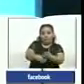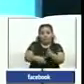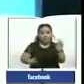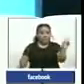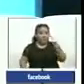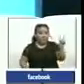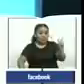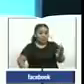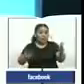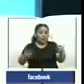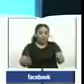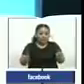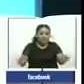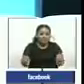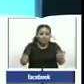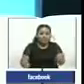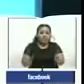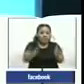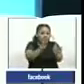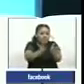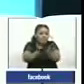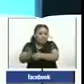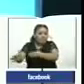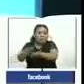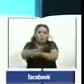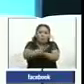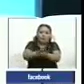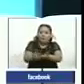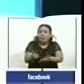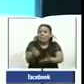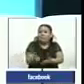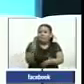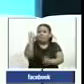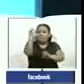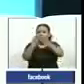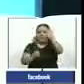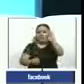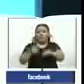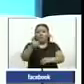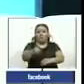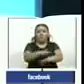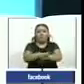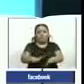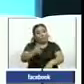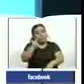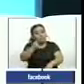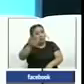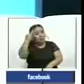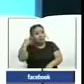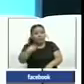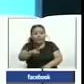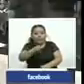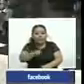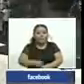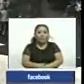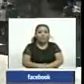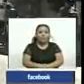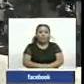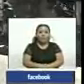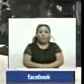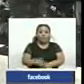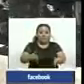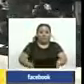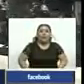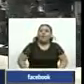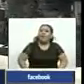lanzó su plan de limpieza para la temporada navideña y fin de año. Tatiana Funes nos comenta. Una de las